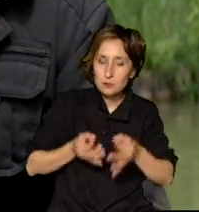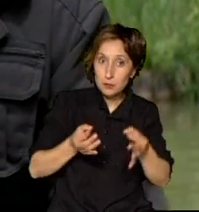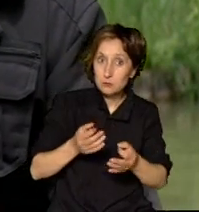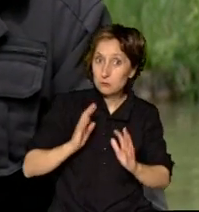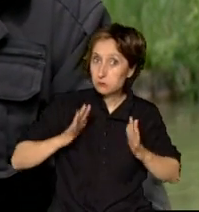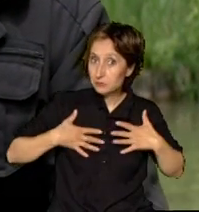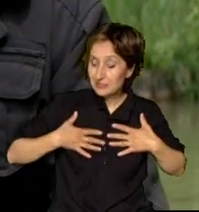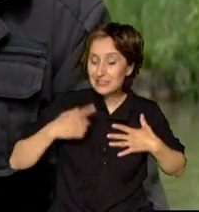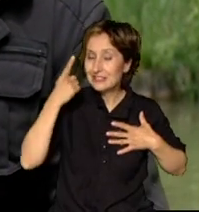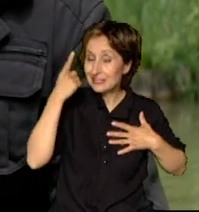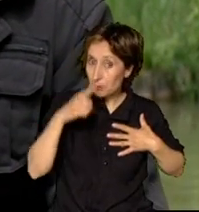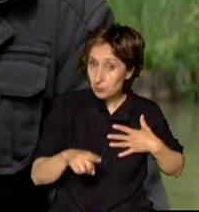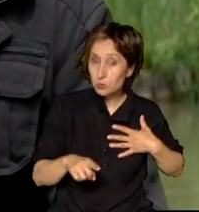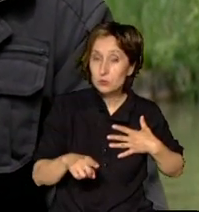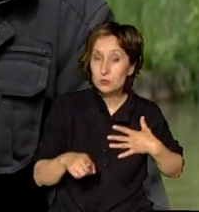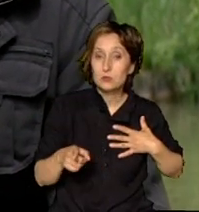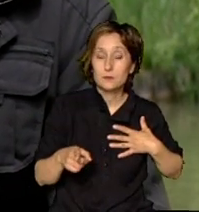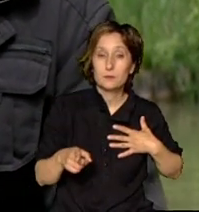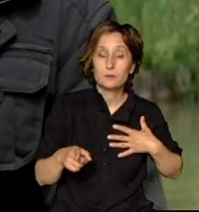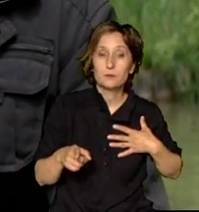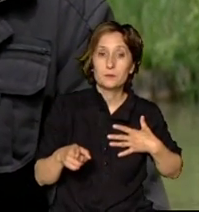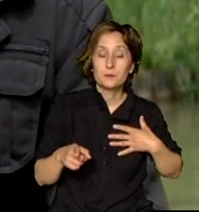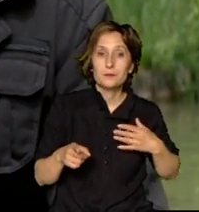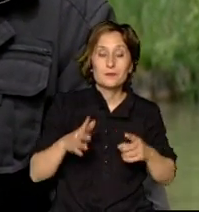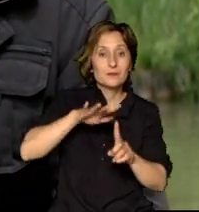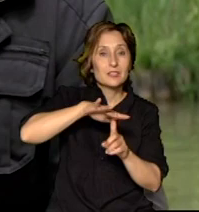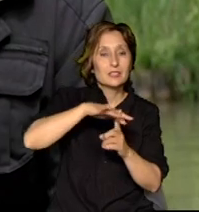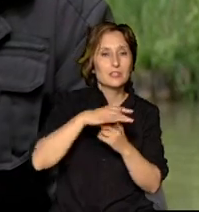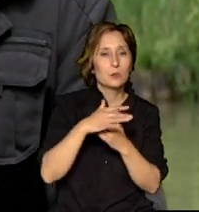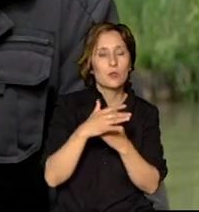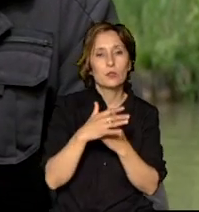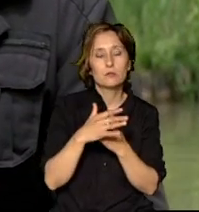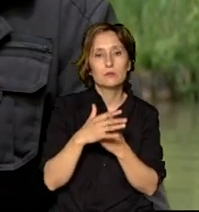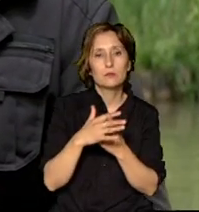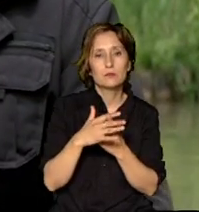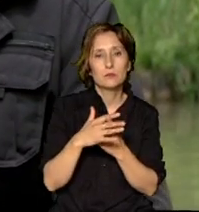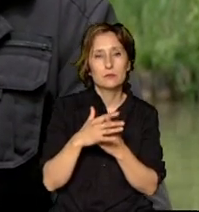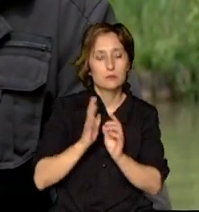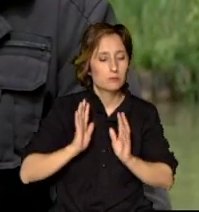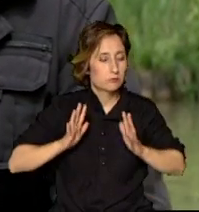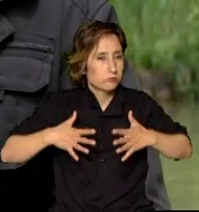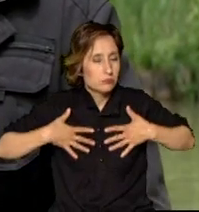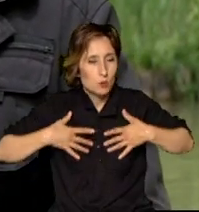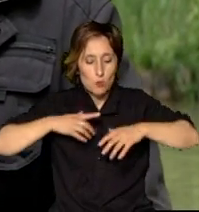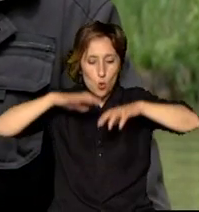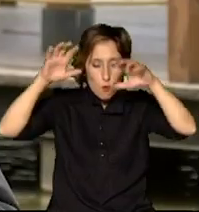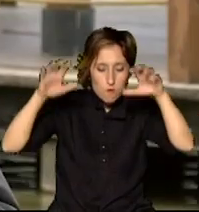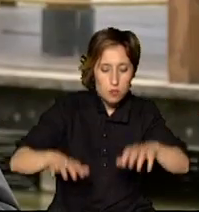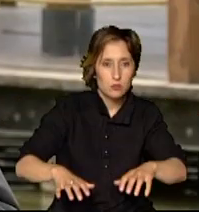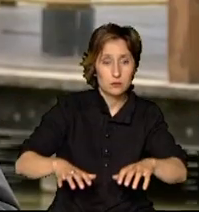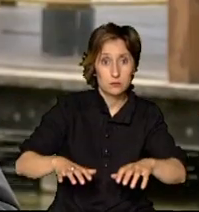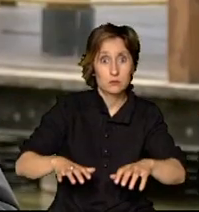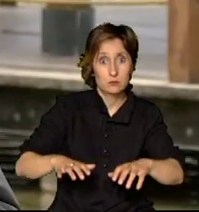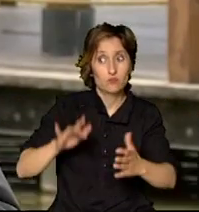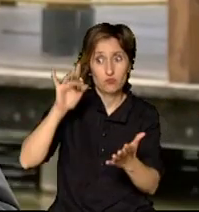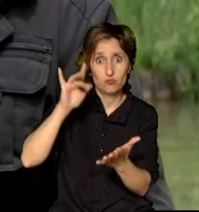y sabemos que especialmente los fenómenos, pues bueno, muy súbitos en cuanto a precipitaciones muy fuertes, se